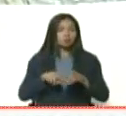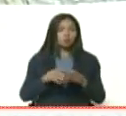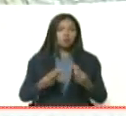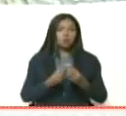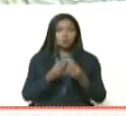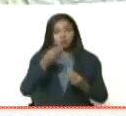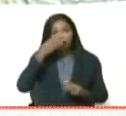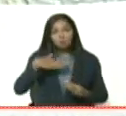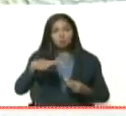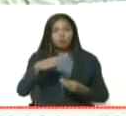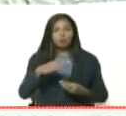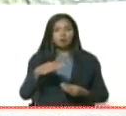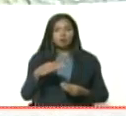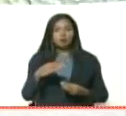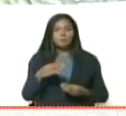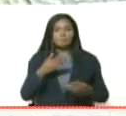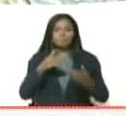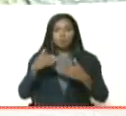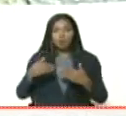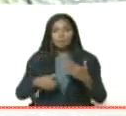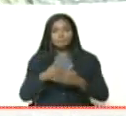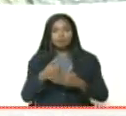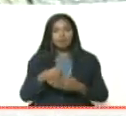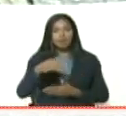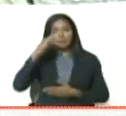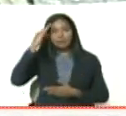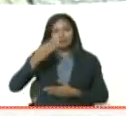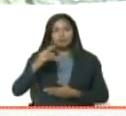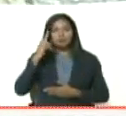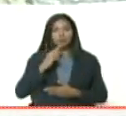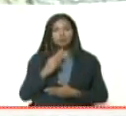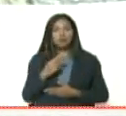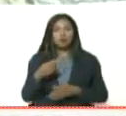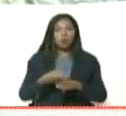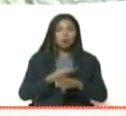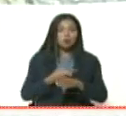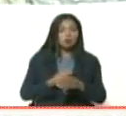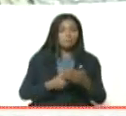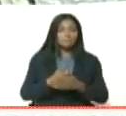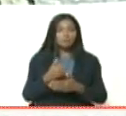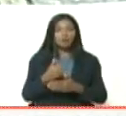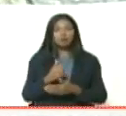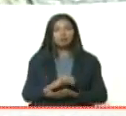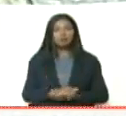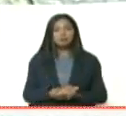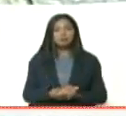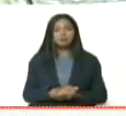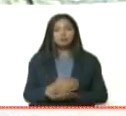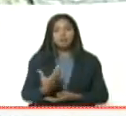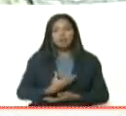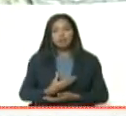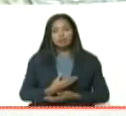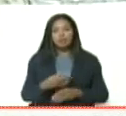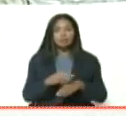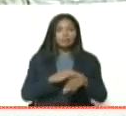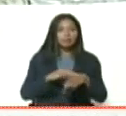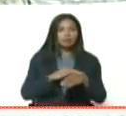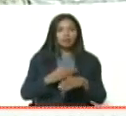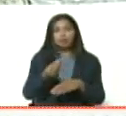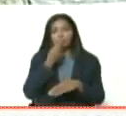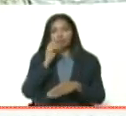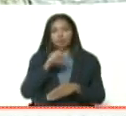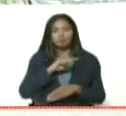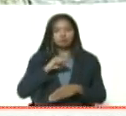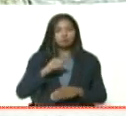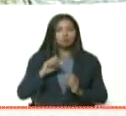pueblo, junto a nuestra organización popular, los CLAS, la milicia bolivariana, nuestros gobernadores, nuestros alcaldes y desde el Ministerio del Poder Popular para la Alimentación, nosotros